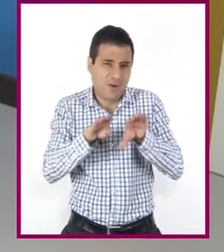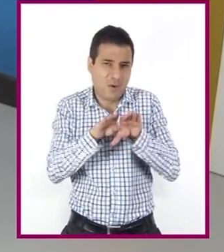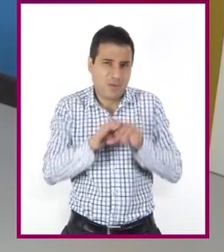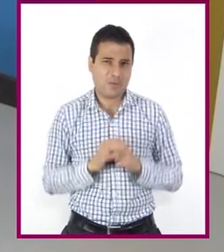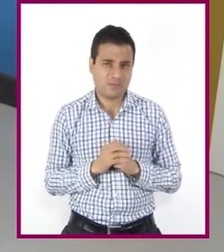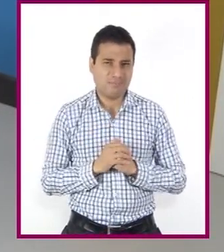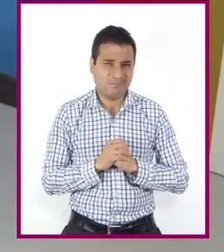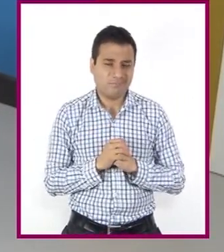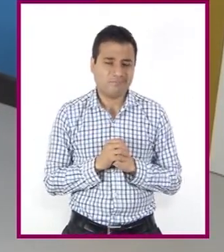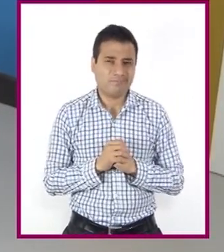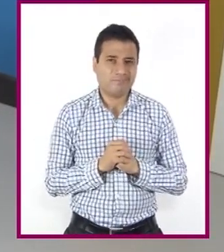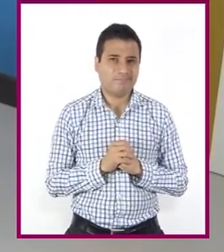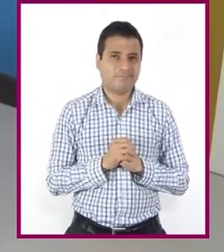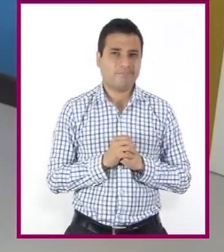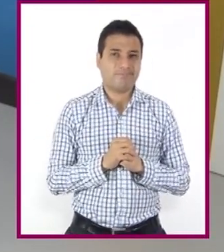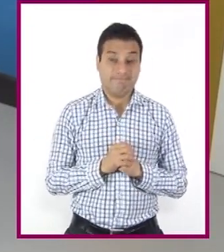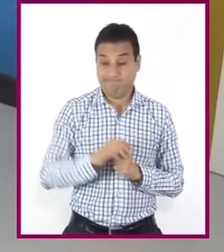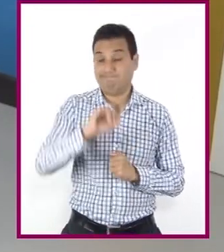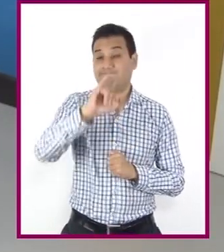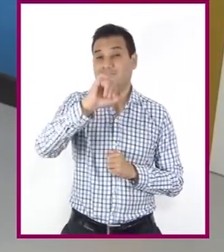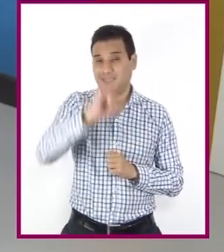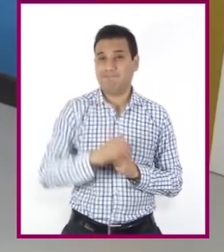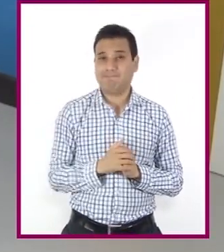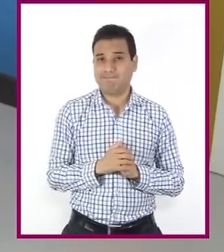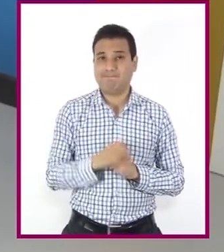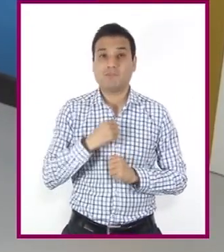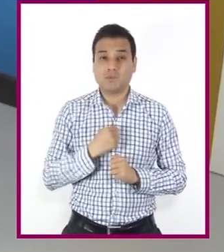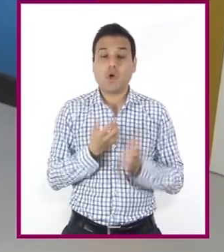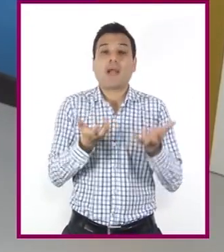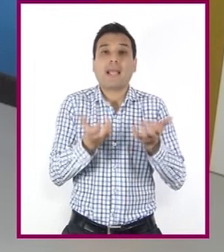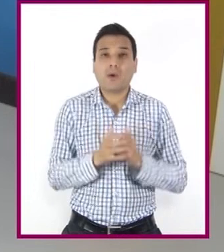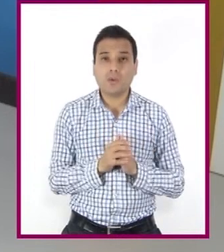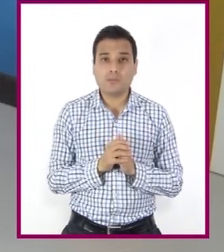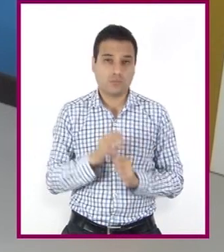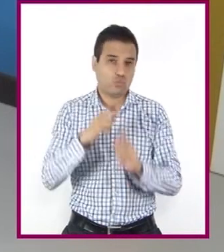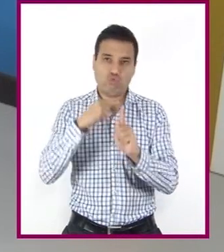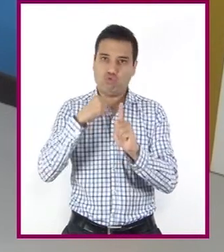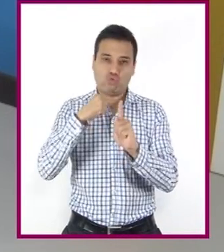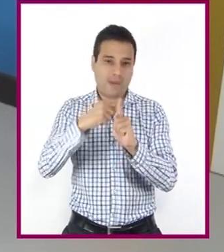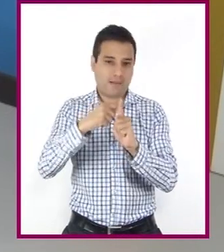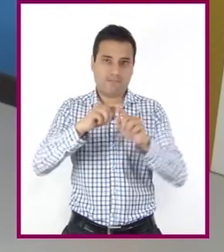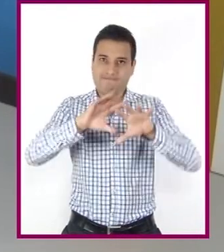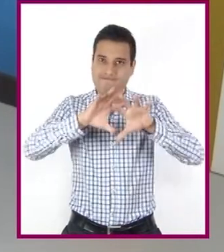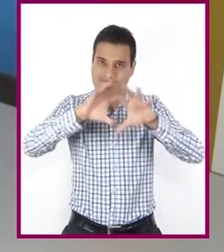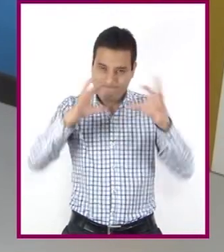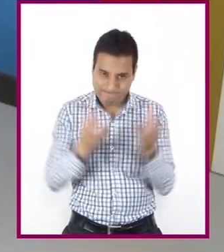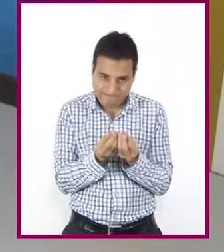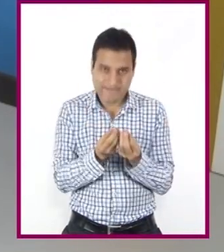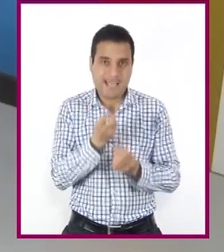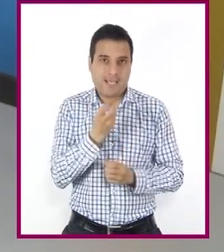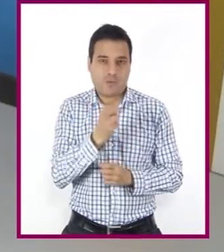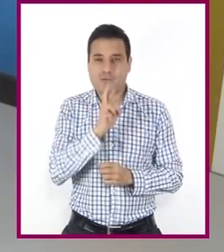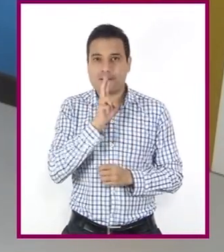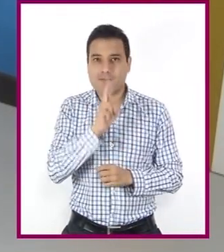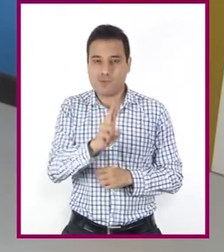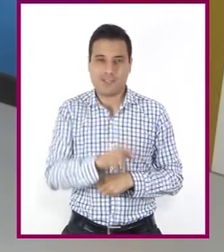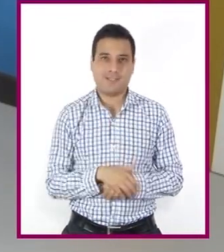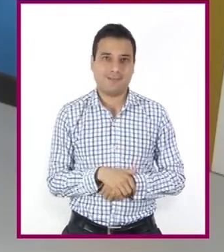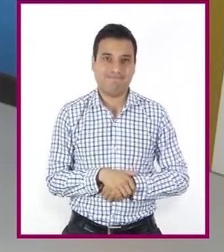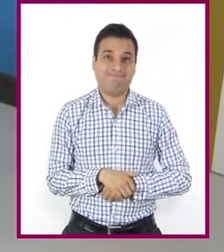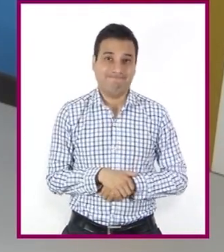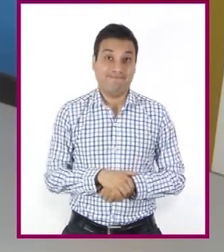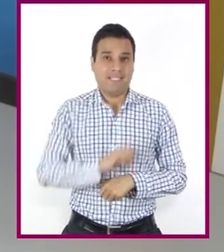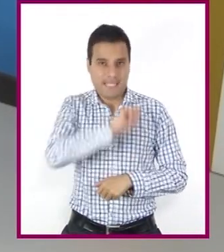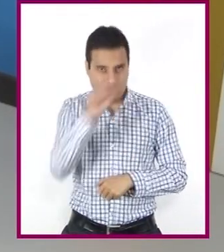de figuras. Así es, lo que tenemos que hacer es sumar todos sus lados y así encontraremos los metros de malla de alambre que